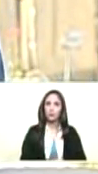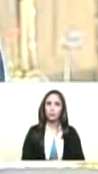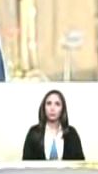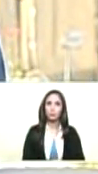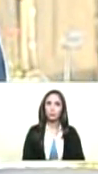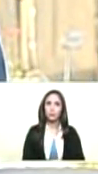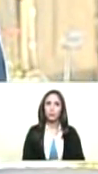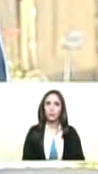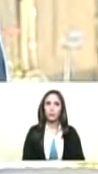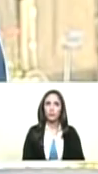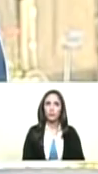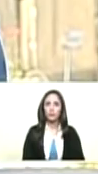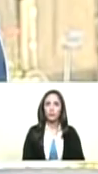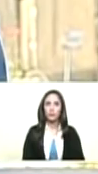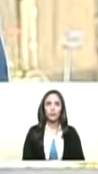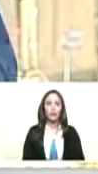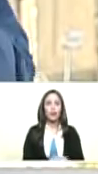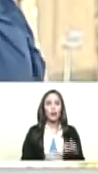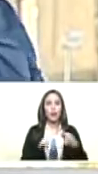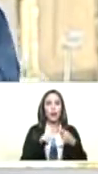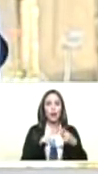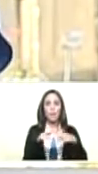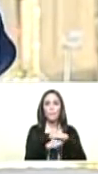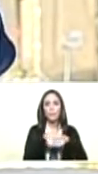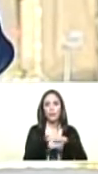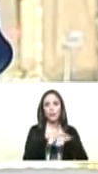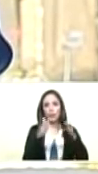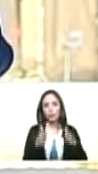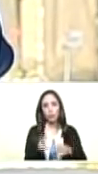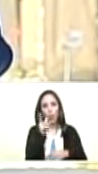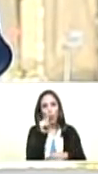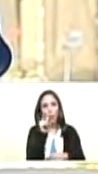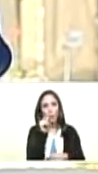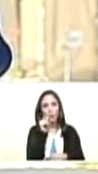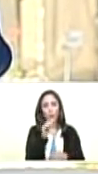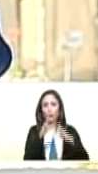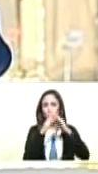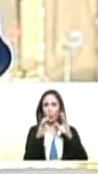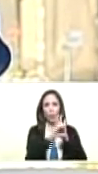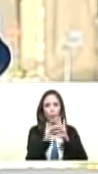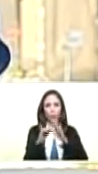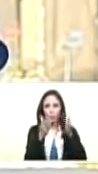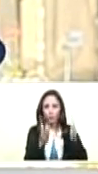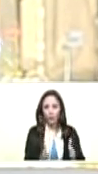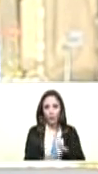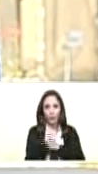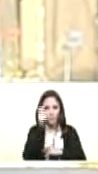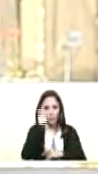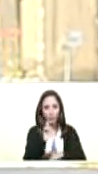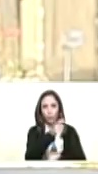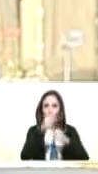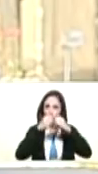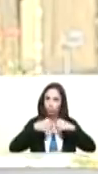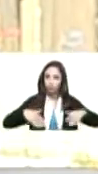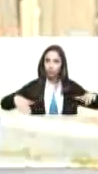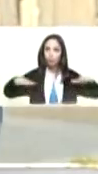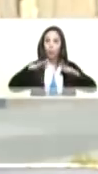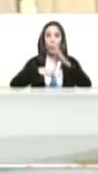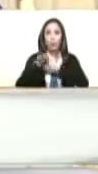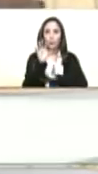ministro Freddy Bernal y a todos los constituyentes que a lo largo y ancho del país,